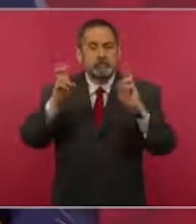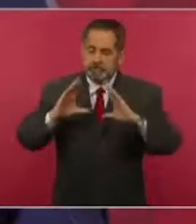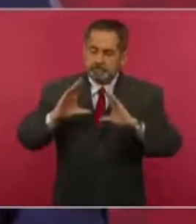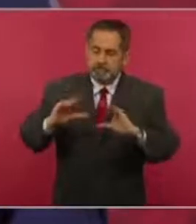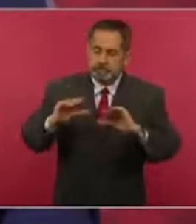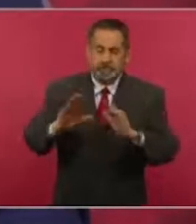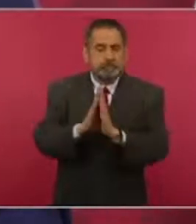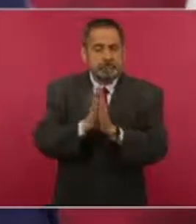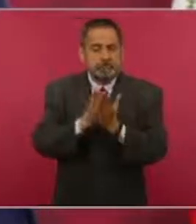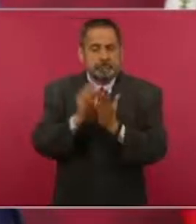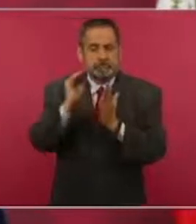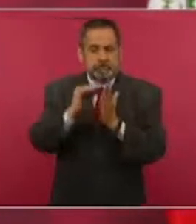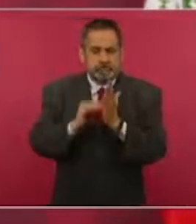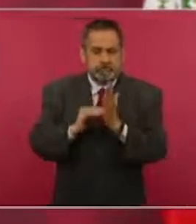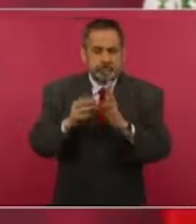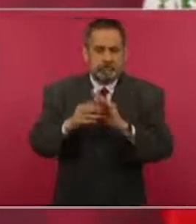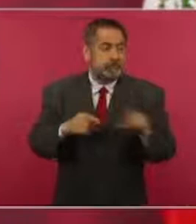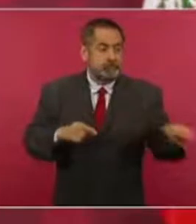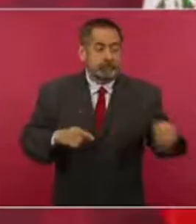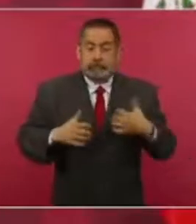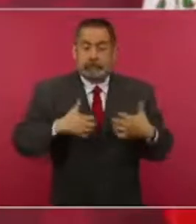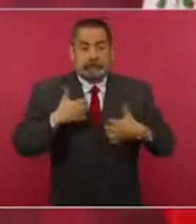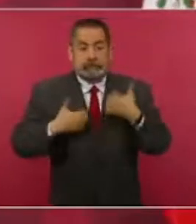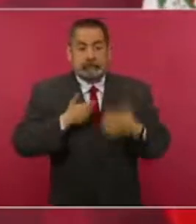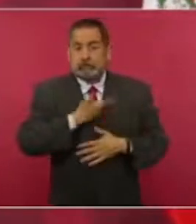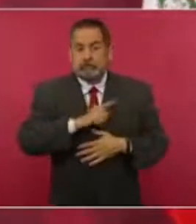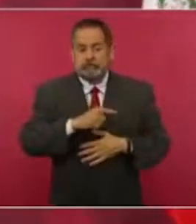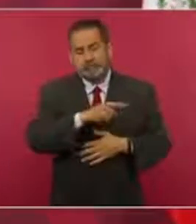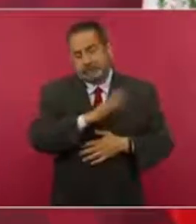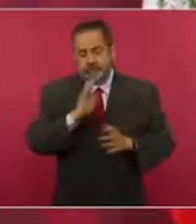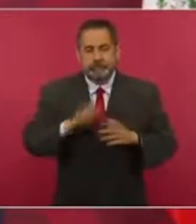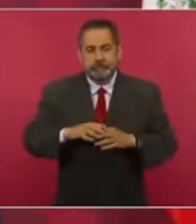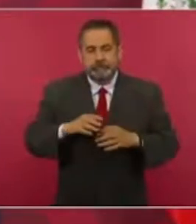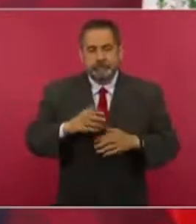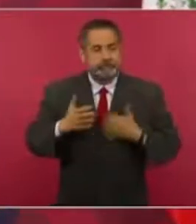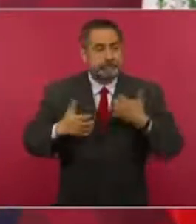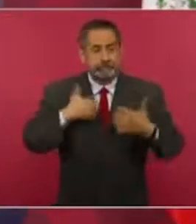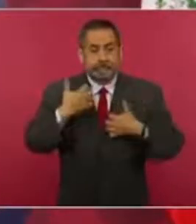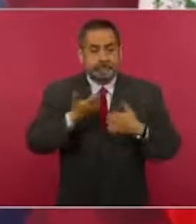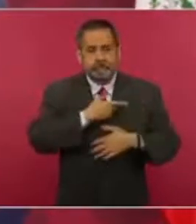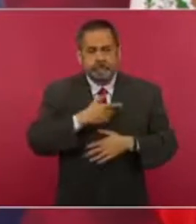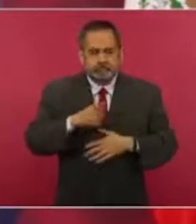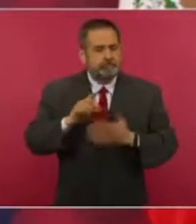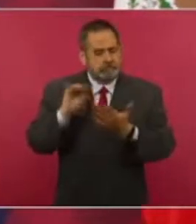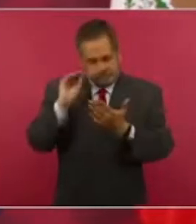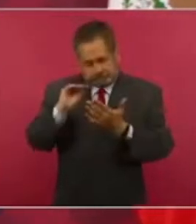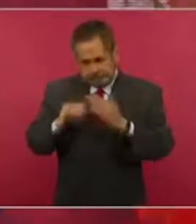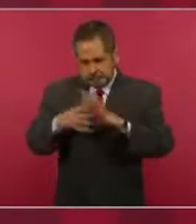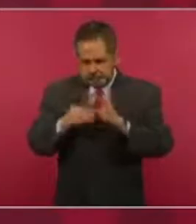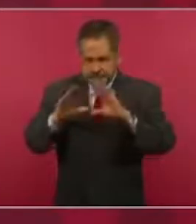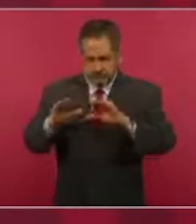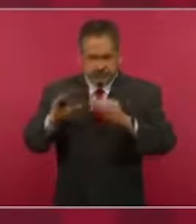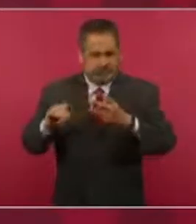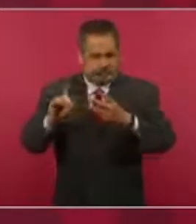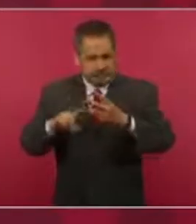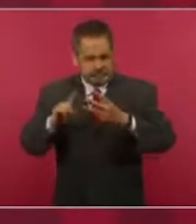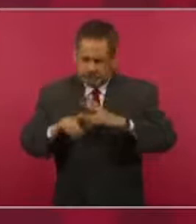libros. Esto no les gusta tampoco a los conservadores, porque quisieran